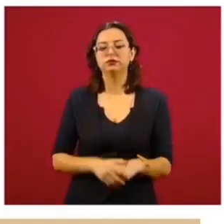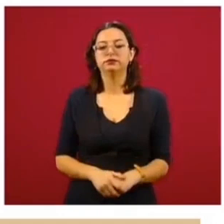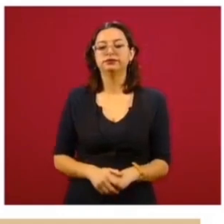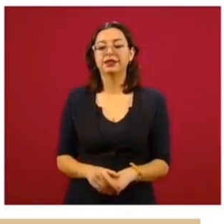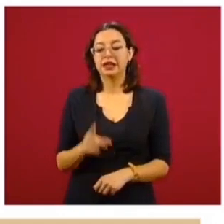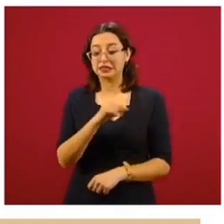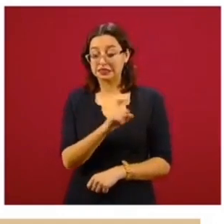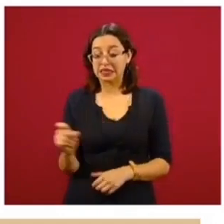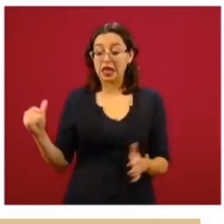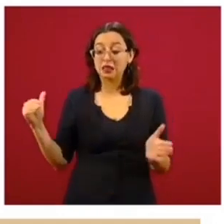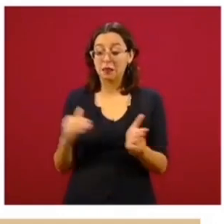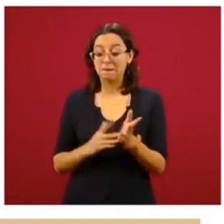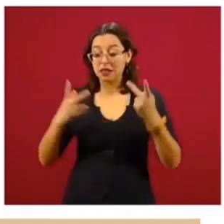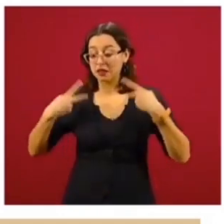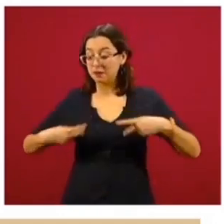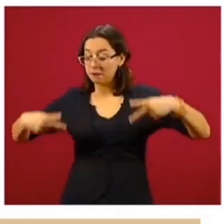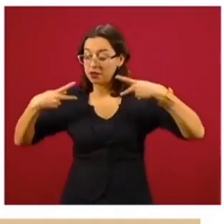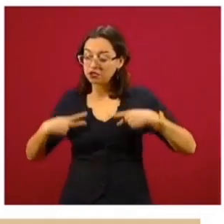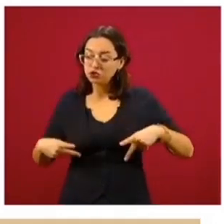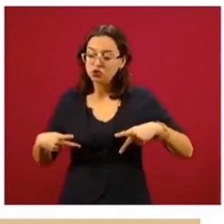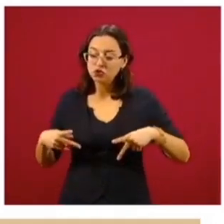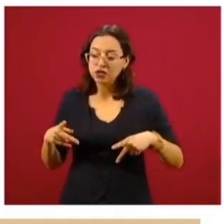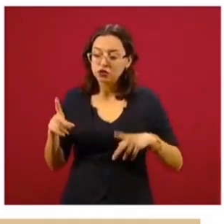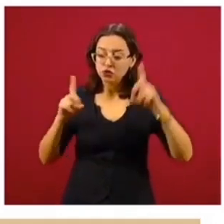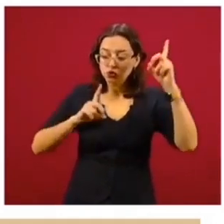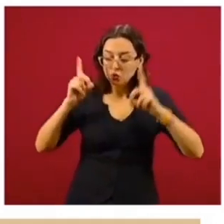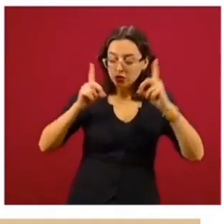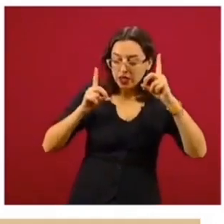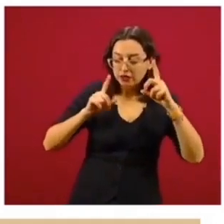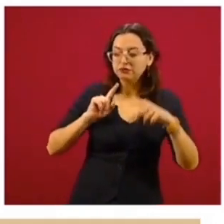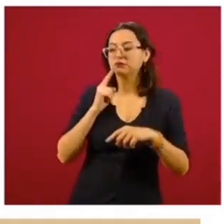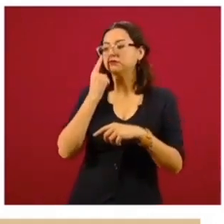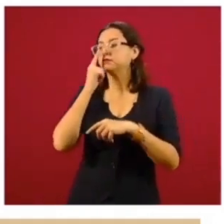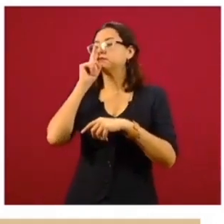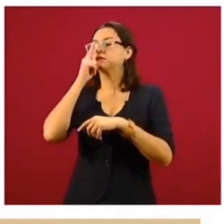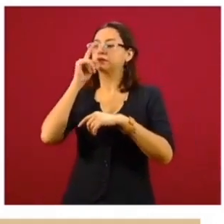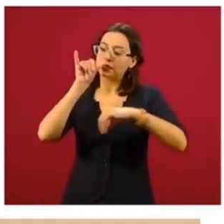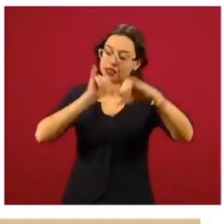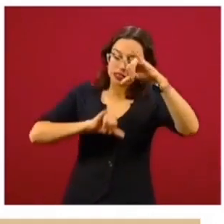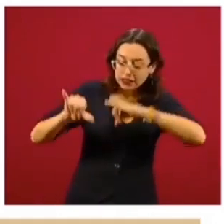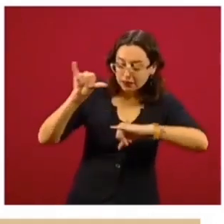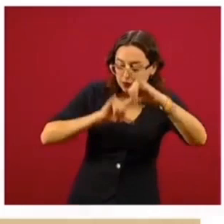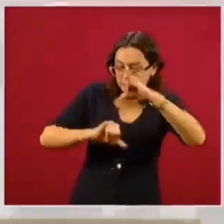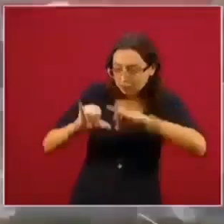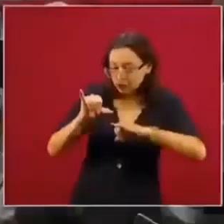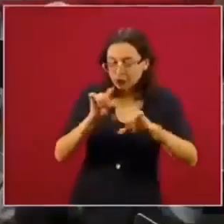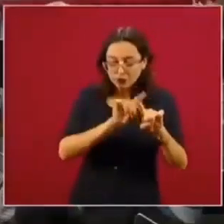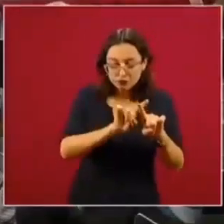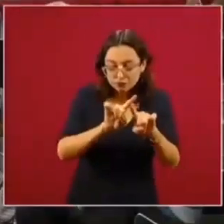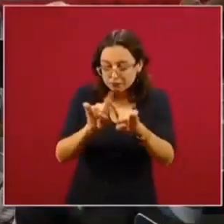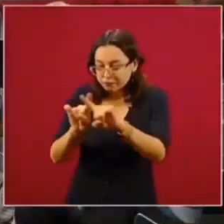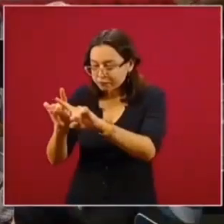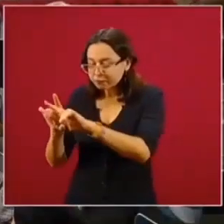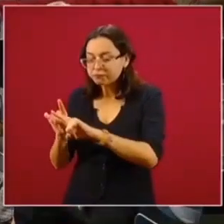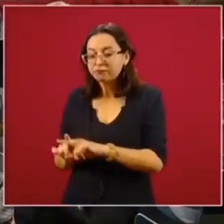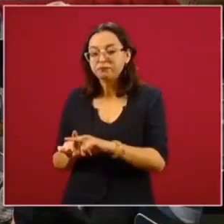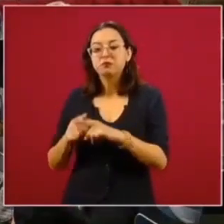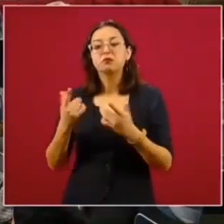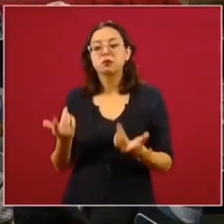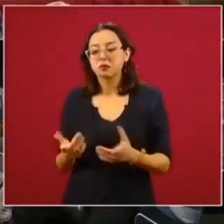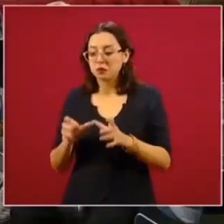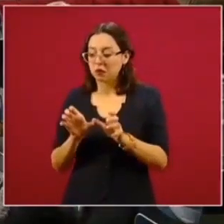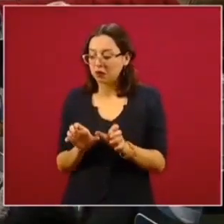100 mil personas que en su momento fueron casos sospechosos se les han hecho las pruebas correspondientes del laboratorio y han resultado o